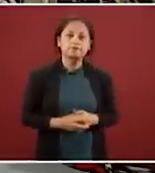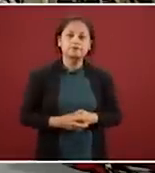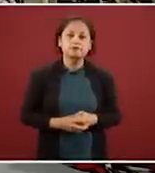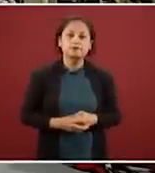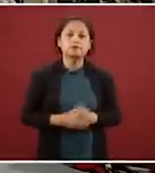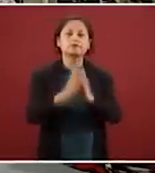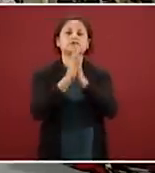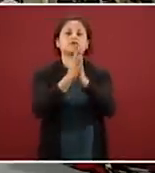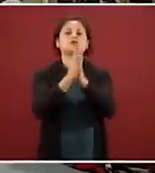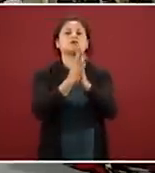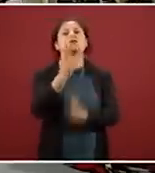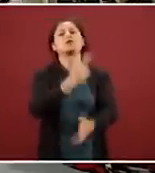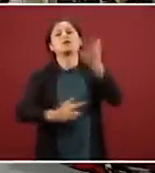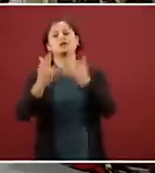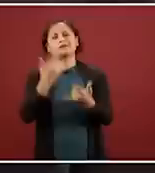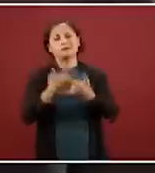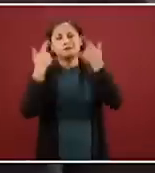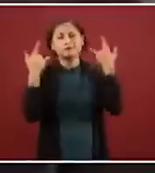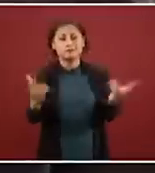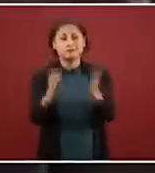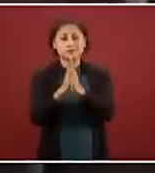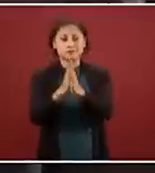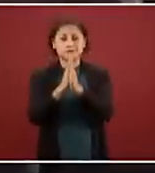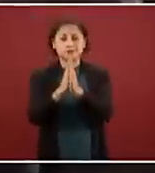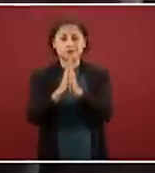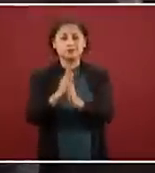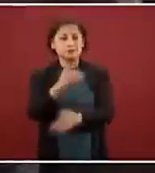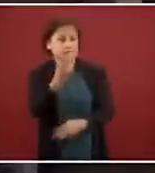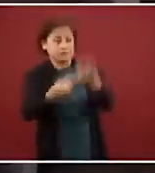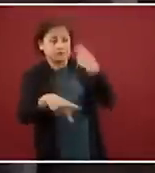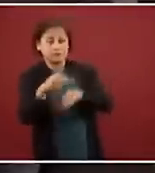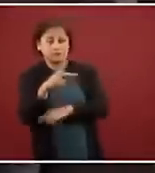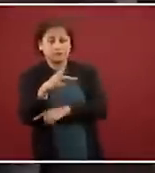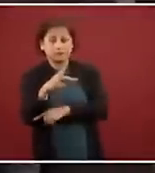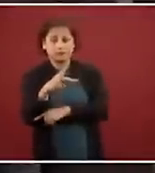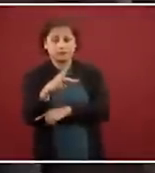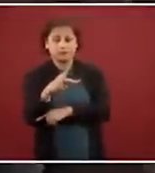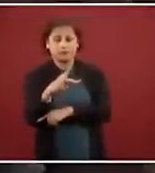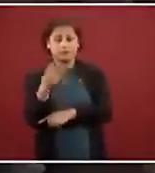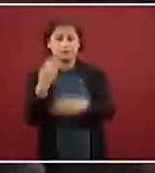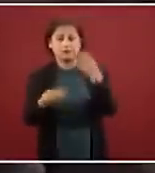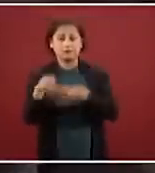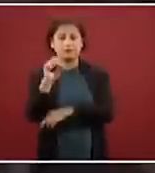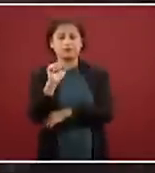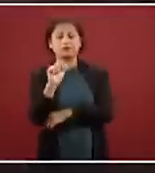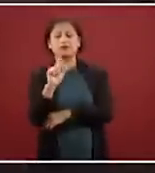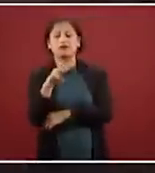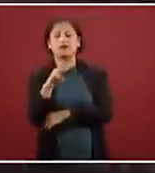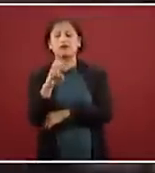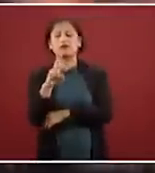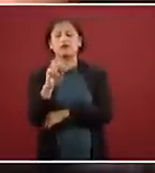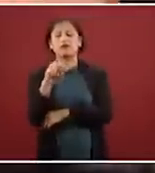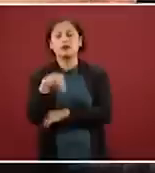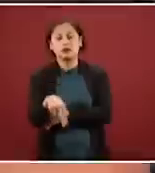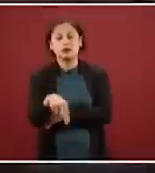la historia, señor. ¿No podría traer de vuelta a Salmerón? ¿Cómo? Traer de regreso a Salmerón,